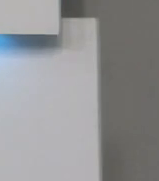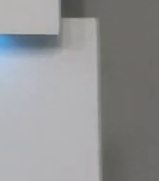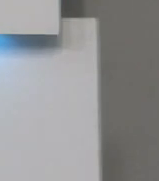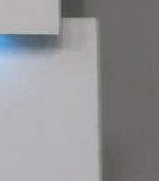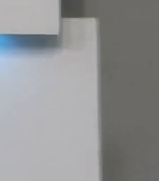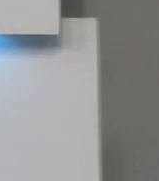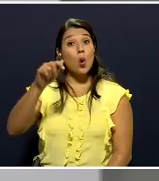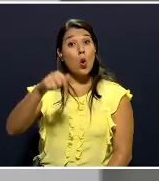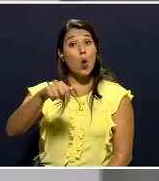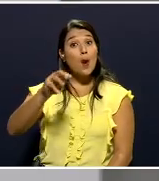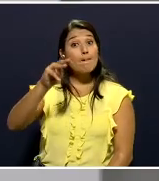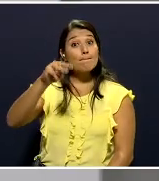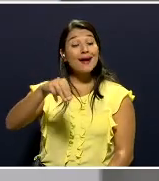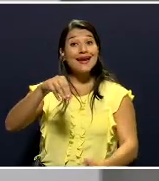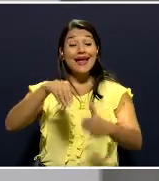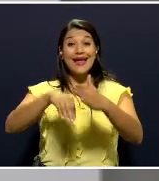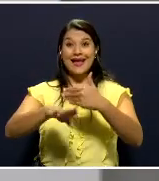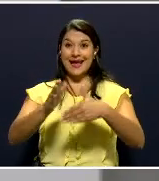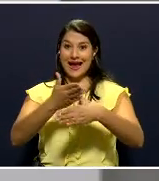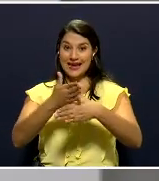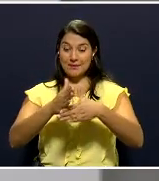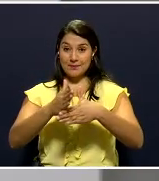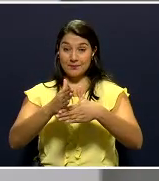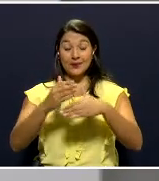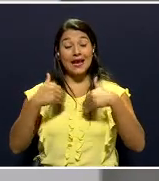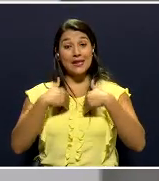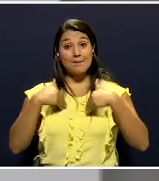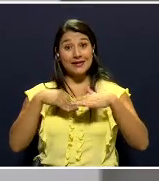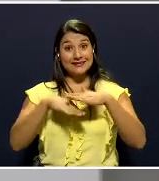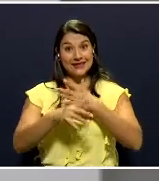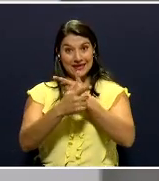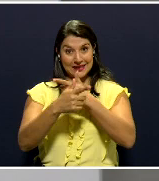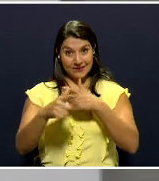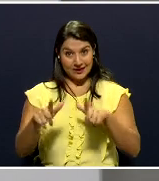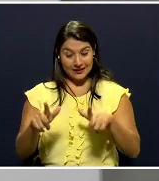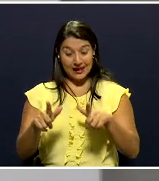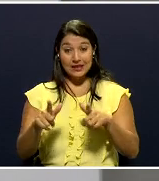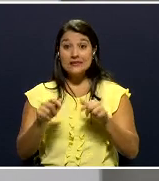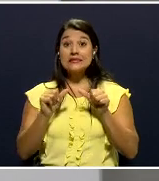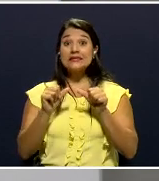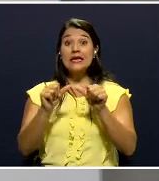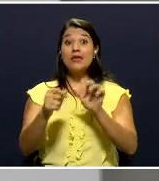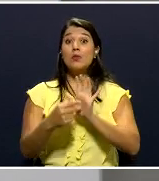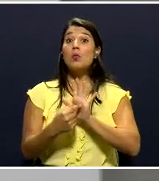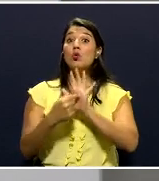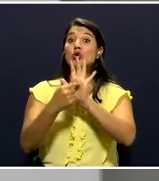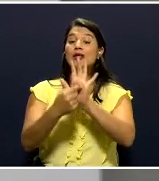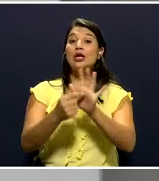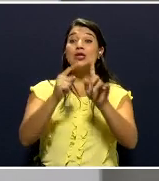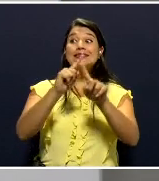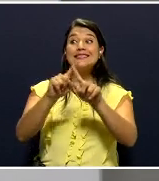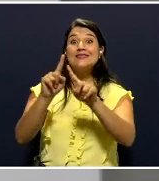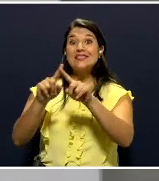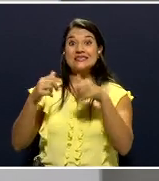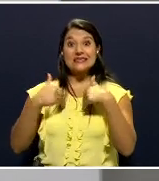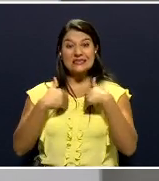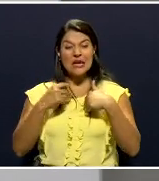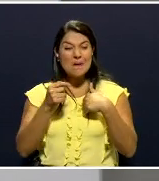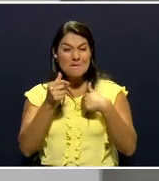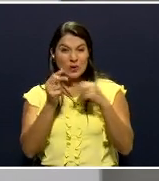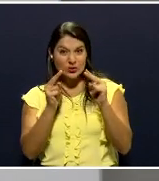Y este martes, en nuestra sección Animales en Libertad, continuamos mostrándole las especies poco